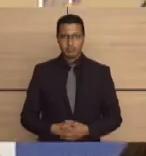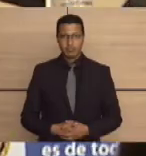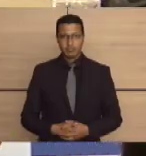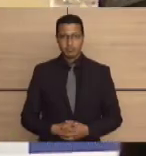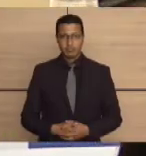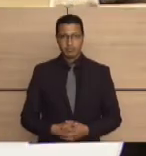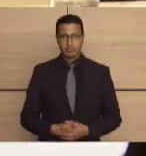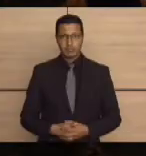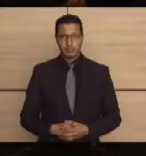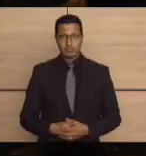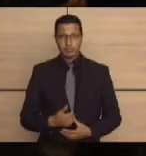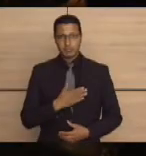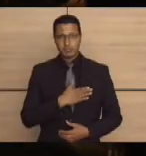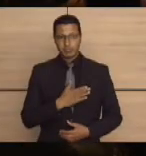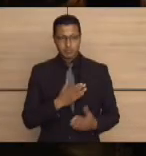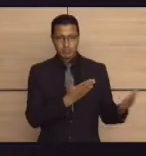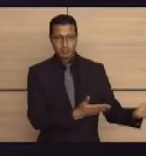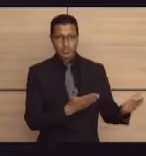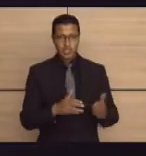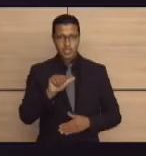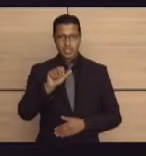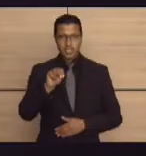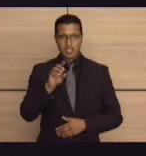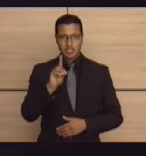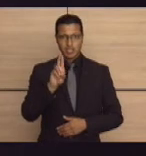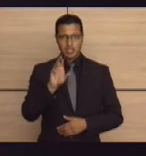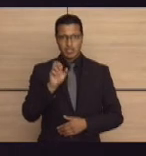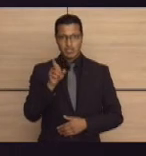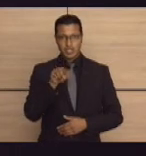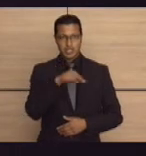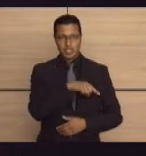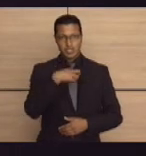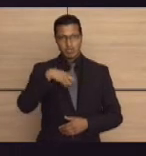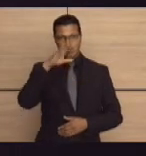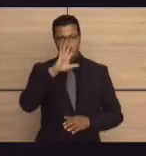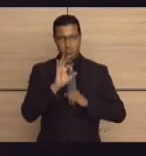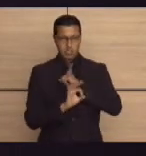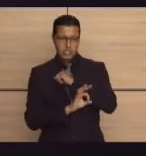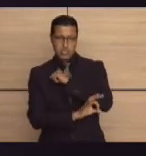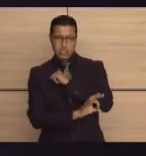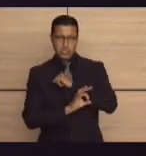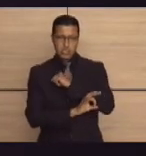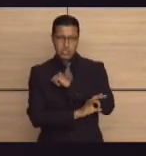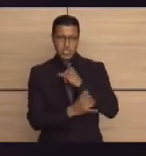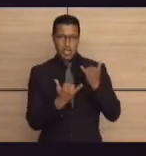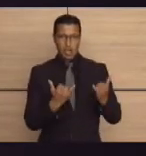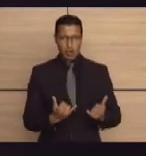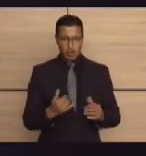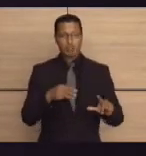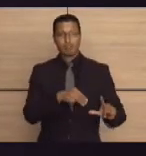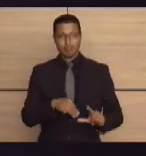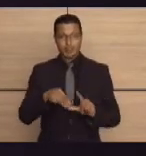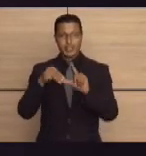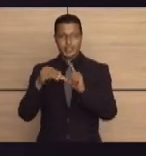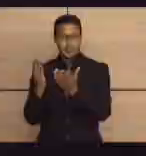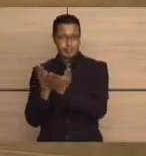Me complace invitar también al escenario a Andrés Manrique. Andrés es profesional en psicología y cursa actualmente una maestría en